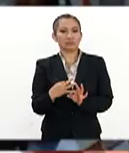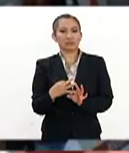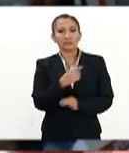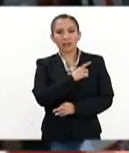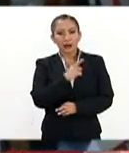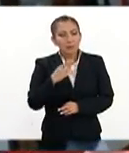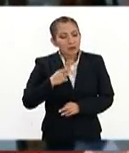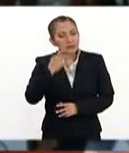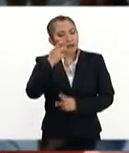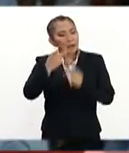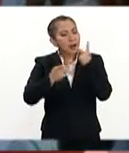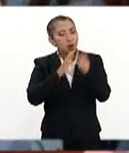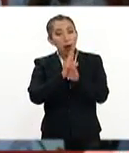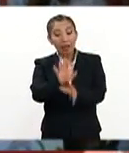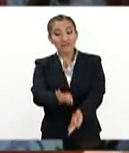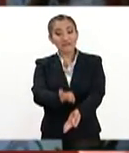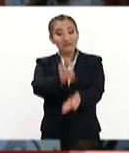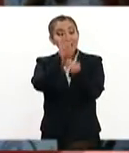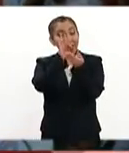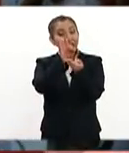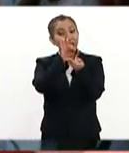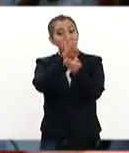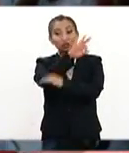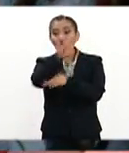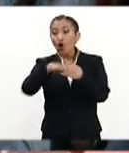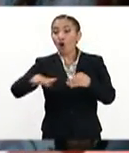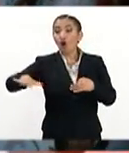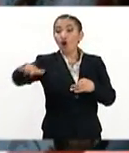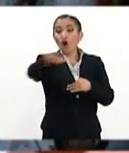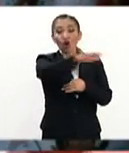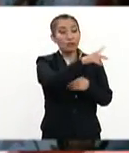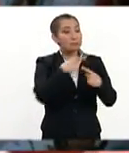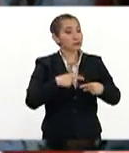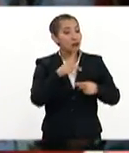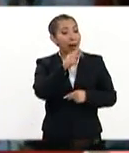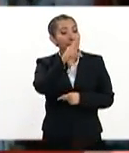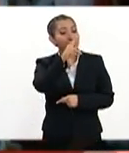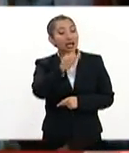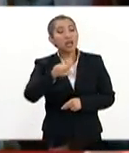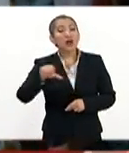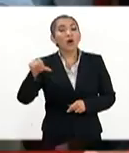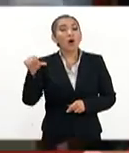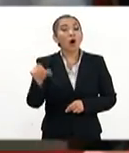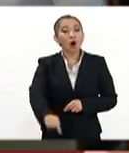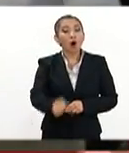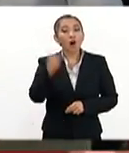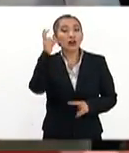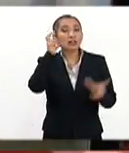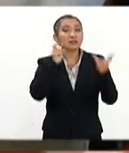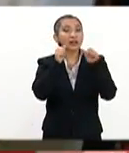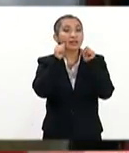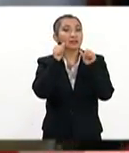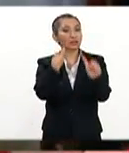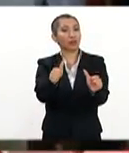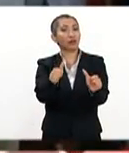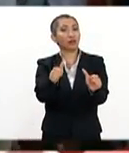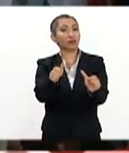que hablar de frente a todo el priismo que hoy nos escucha.